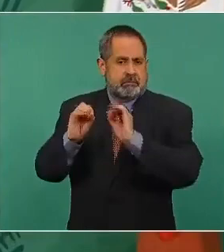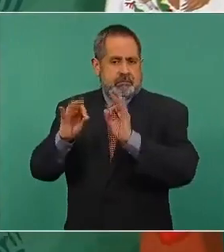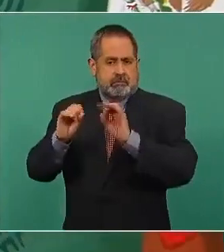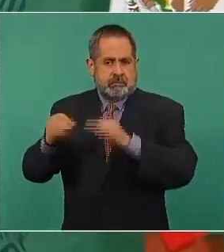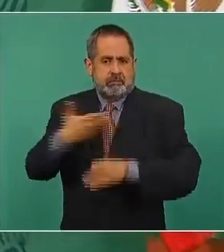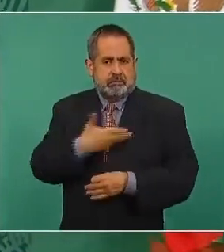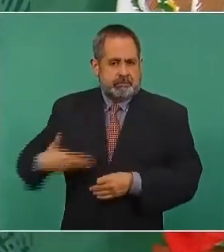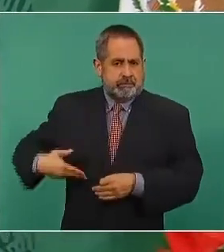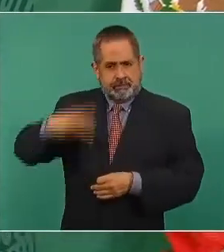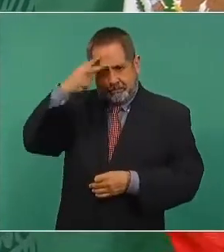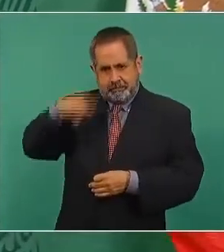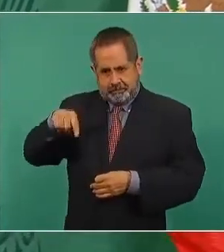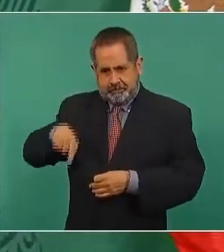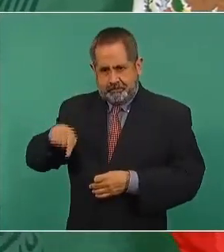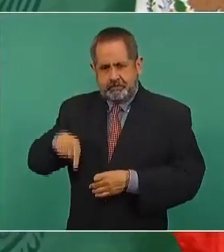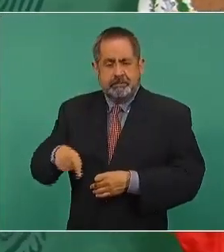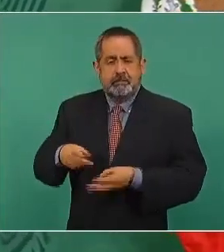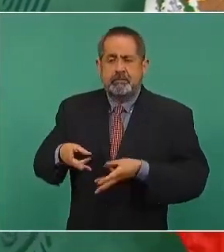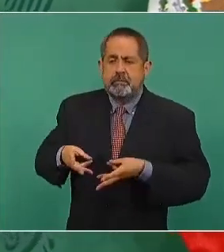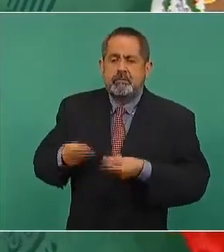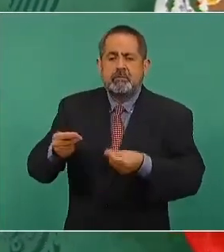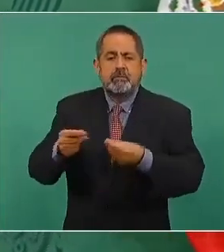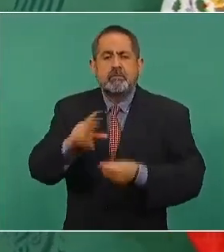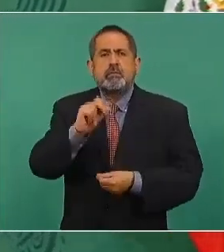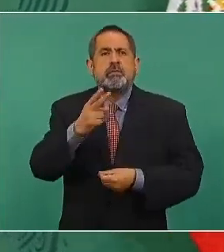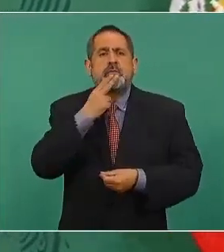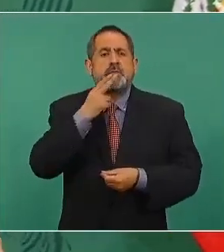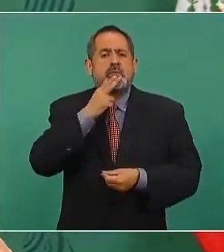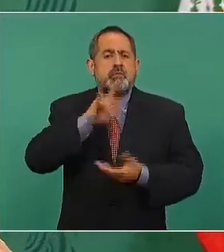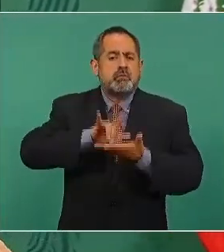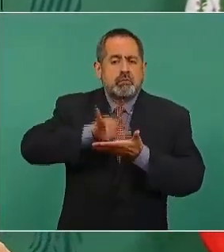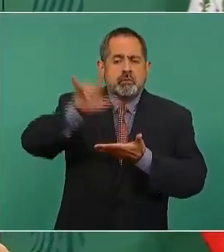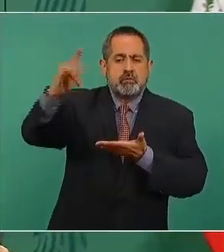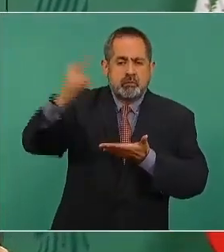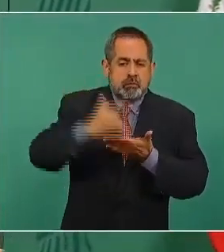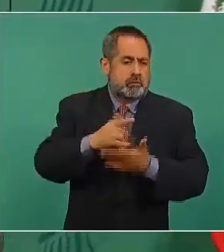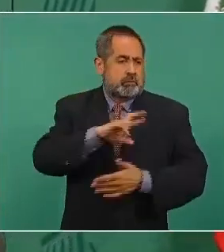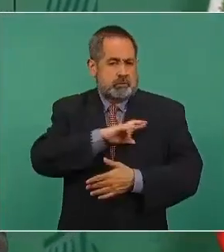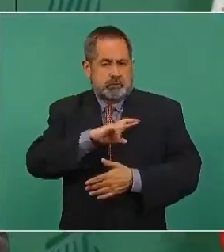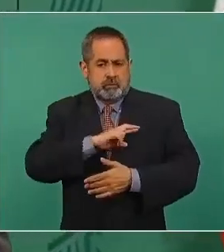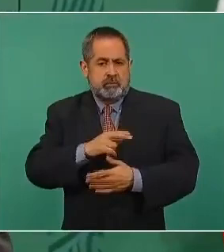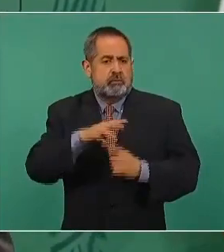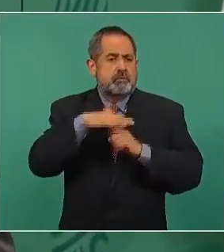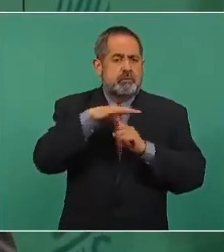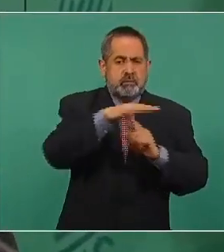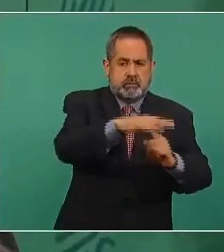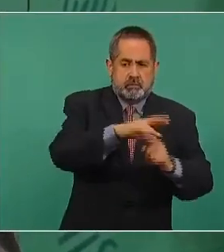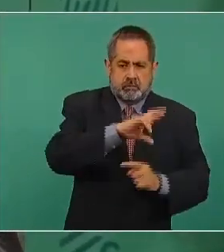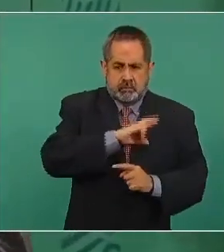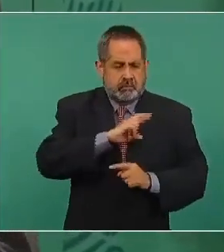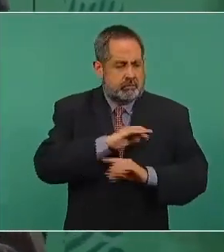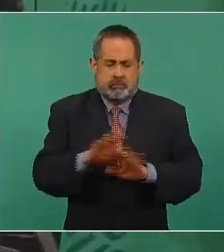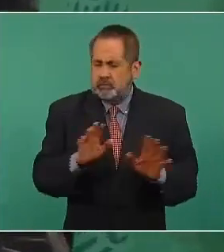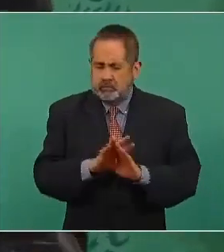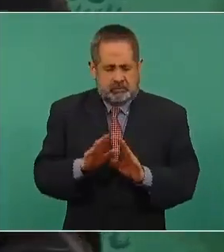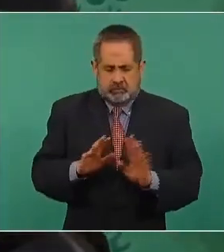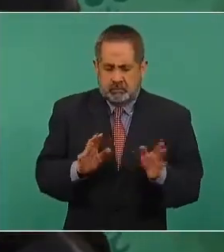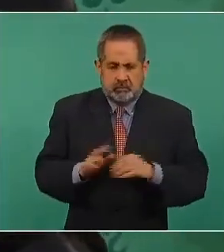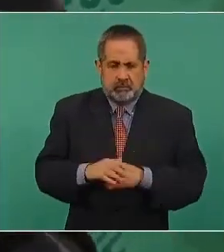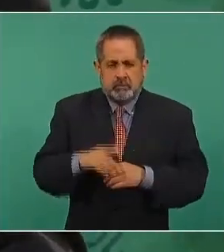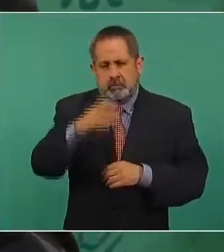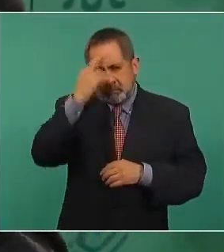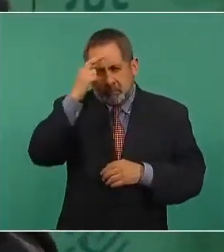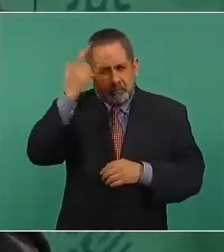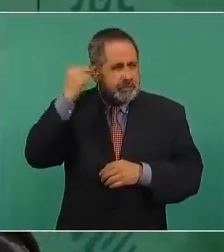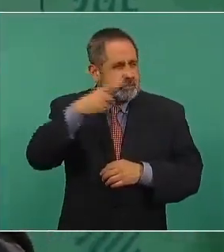por no usar aviones privados, helicópteros privados, Antes hasta para ir a